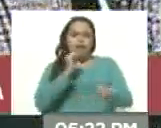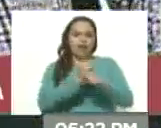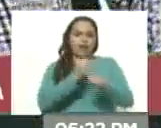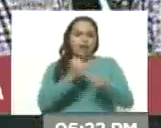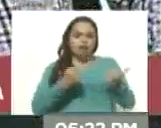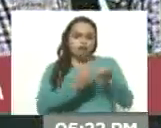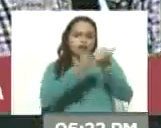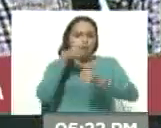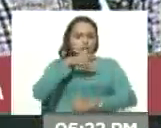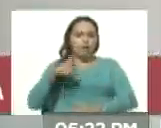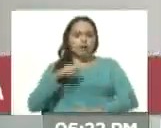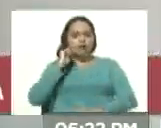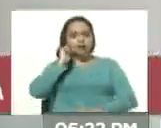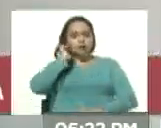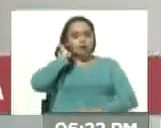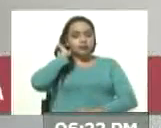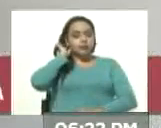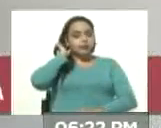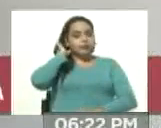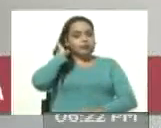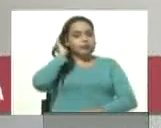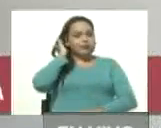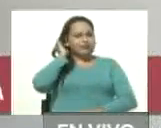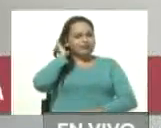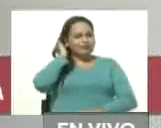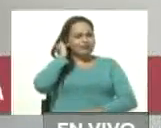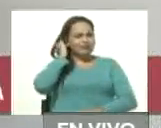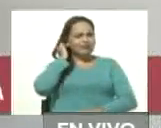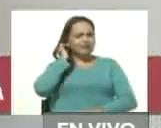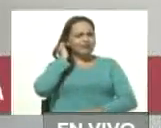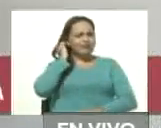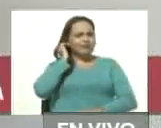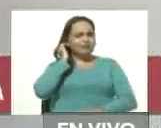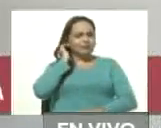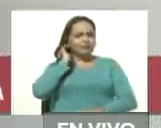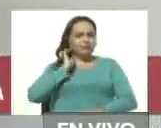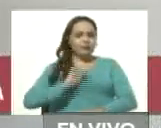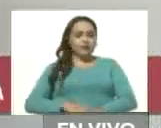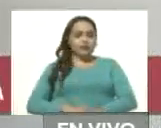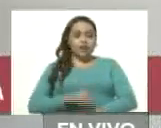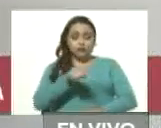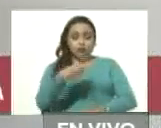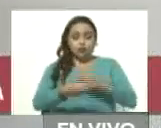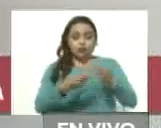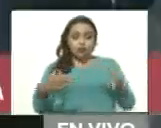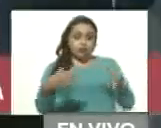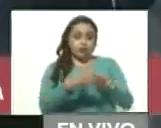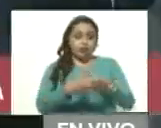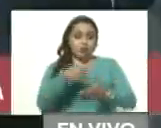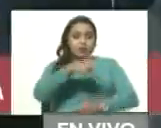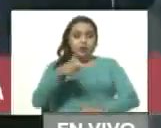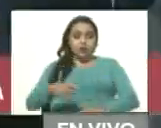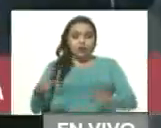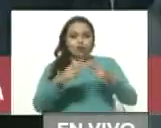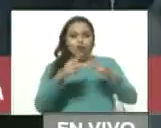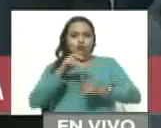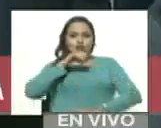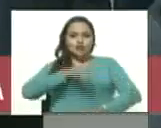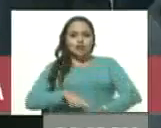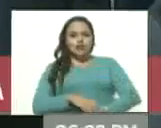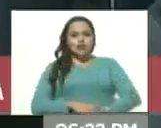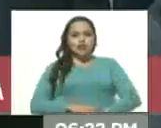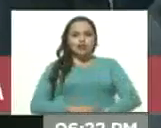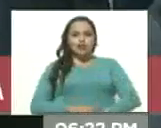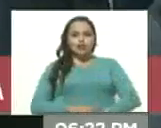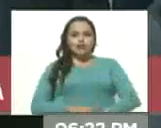y parte de eso este congreso para que la gente sepa cuál es la historia la pueda analizar y pueda pronunciarse este eso